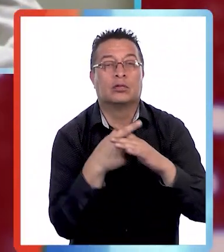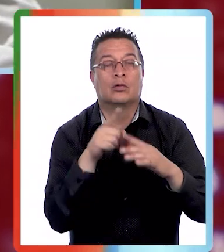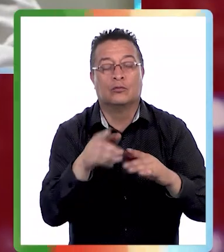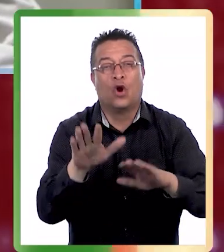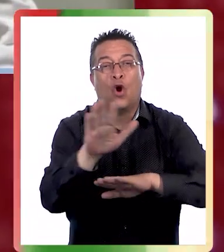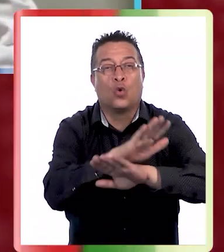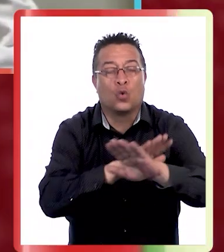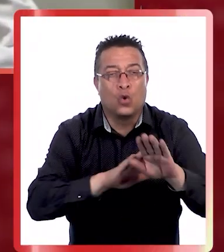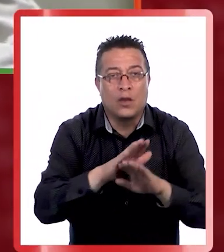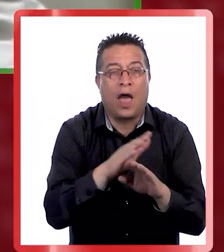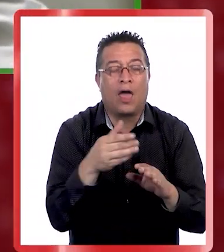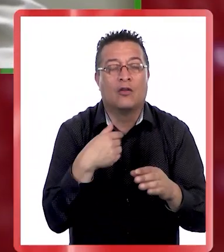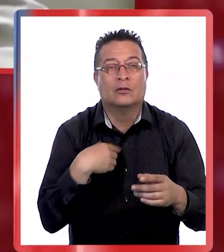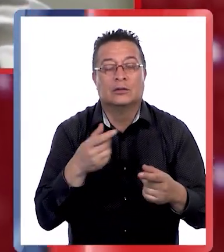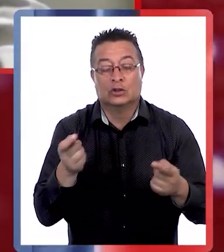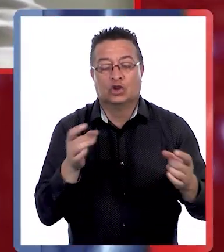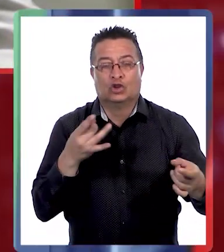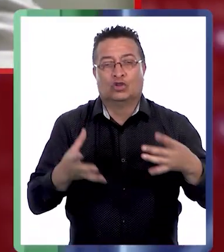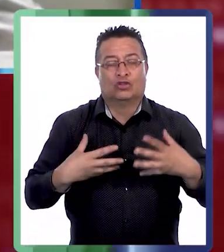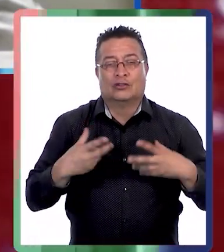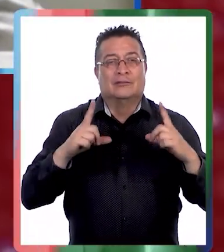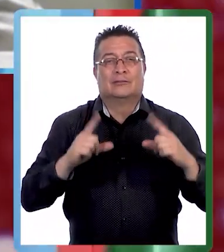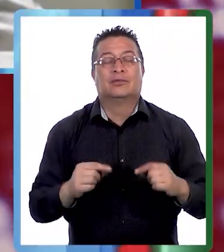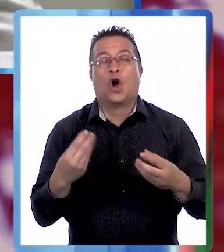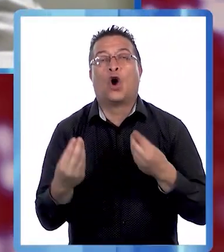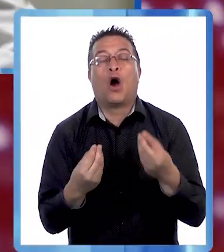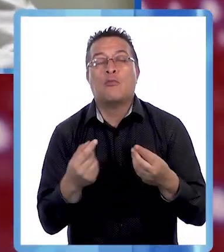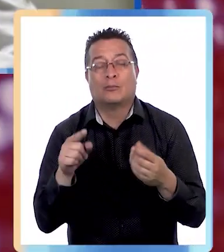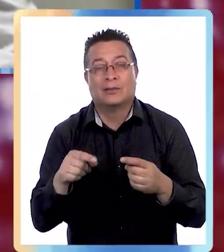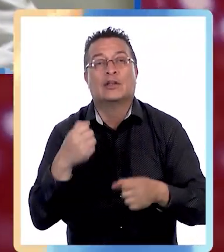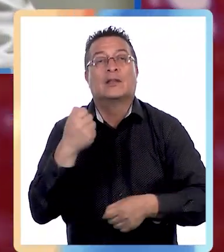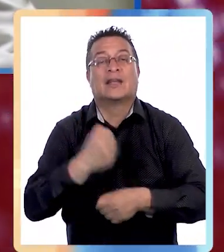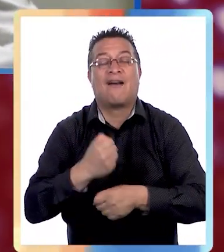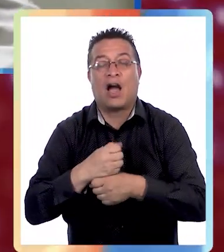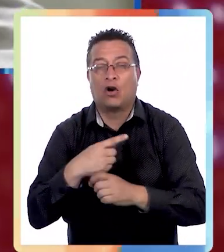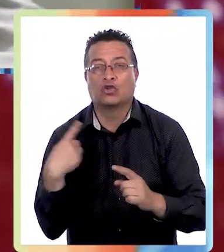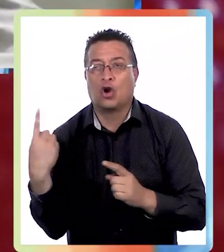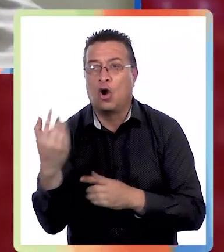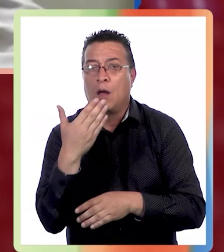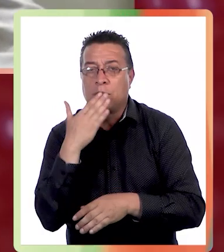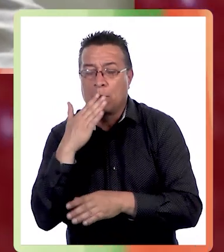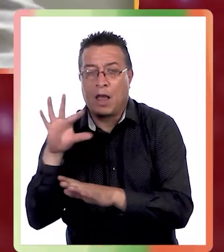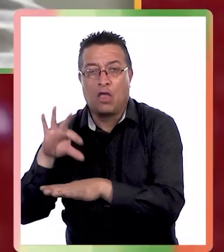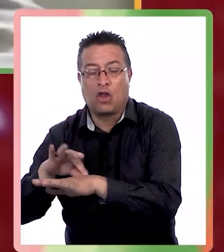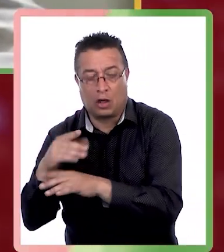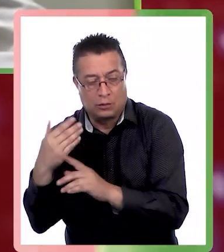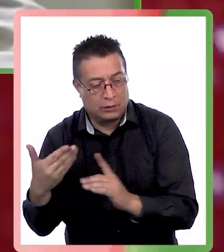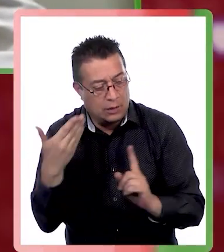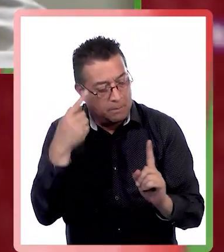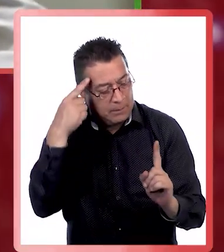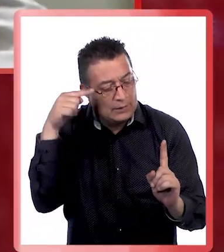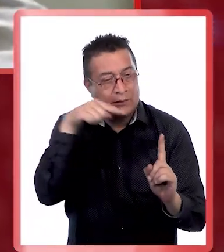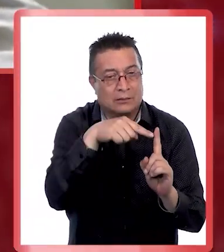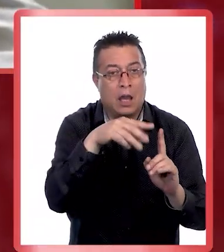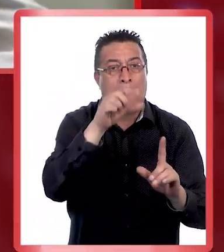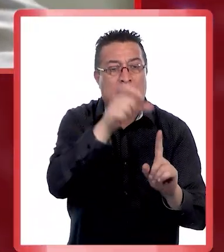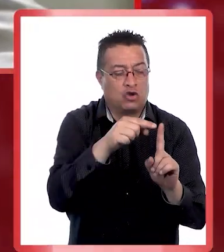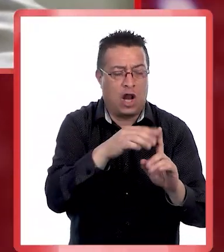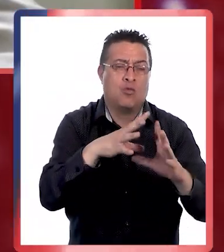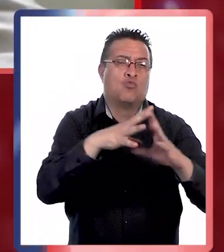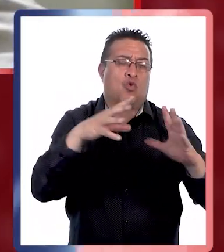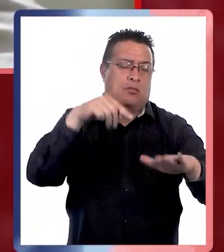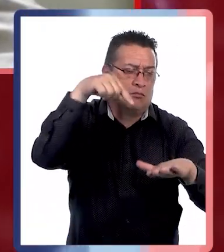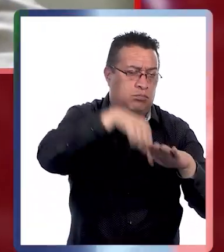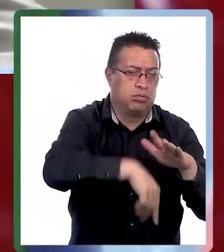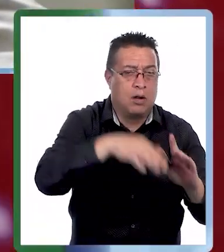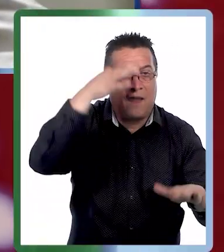cómo termina influyendo este trabajo multidisciplinario que se genera en el bienestar de una persona que está sumamente enferma?